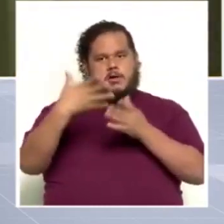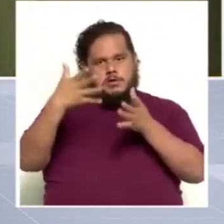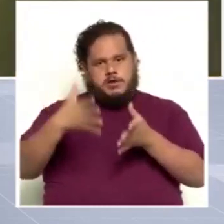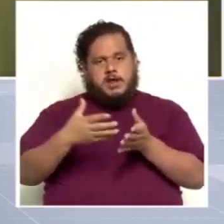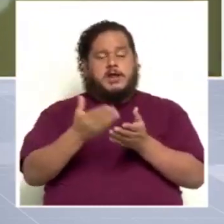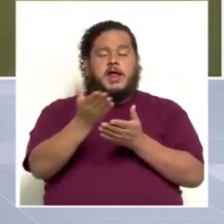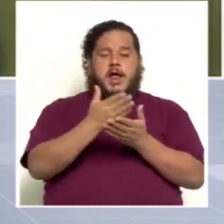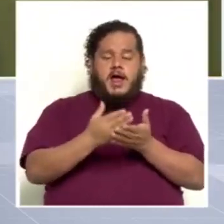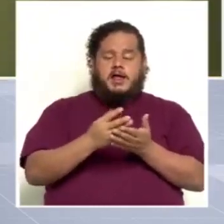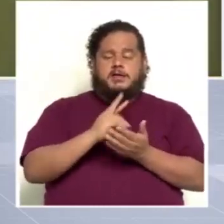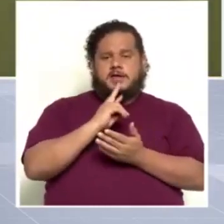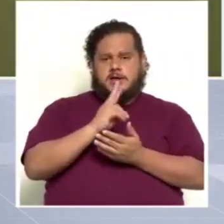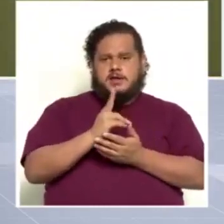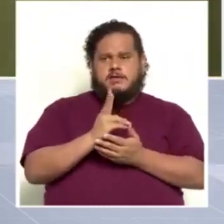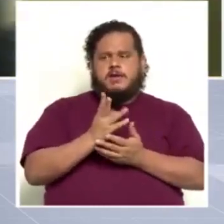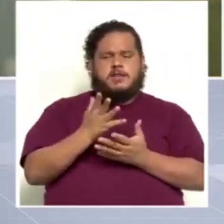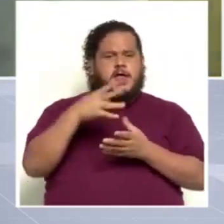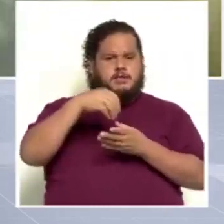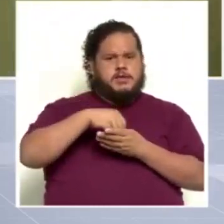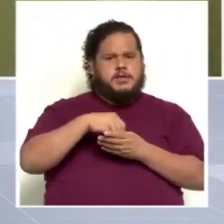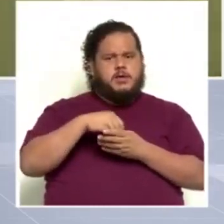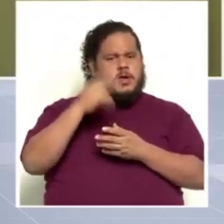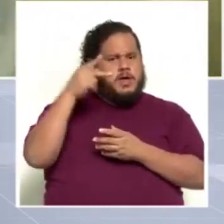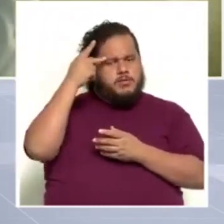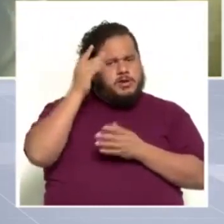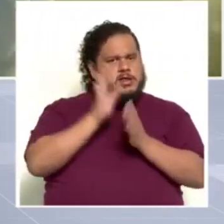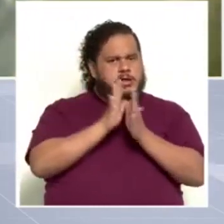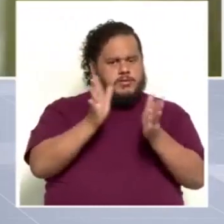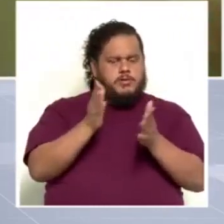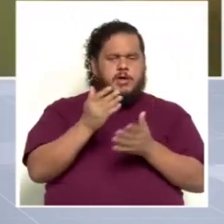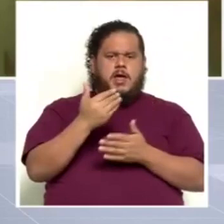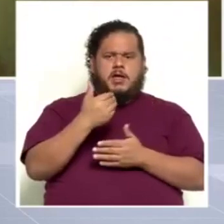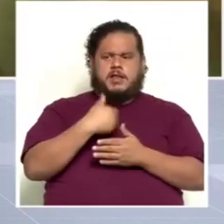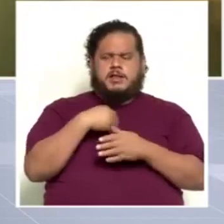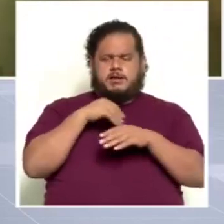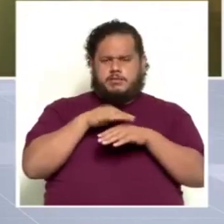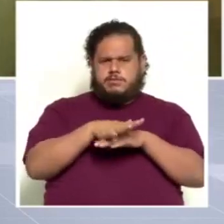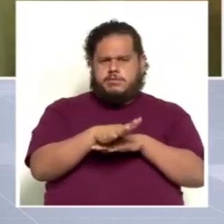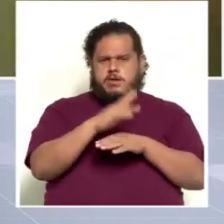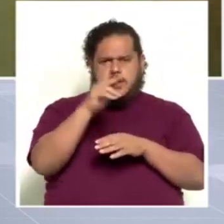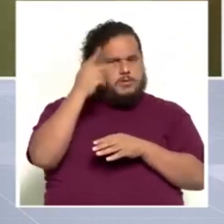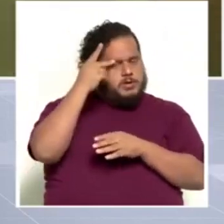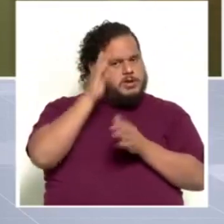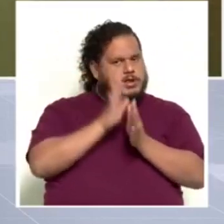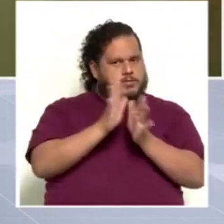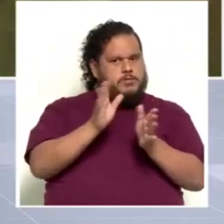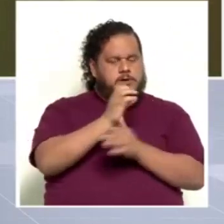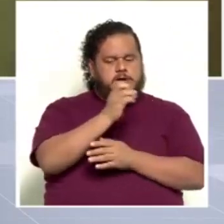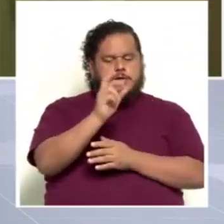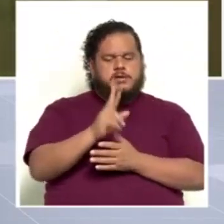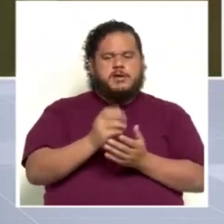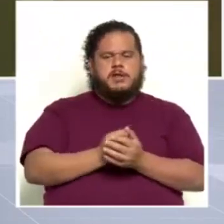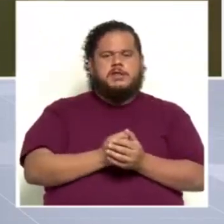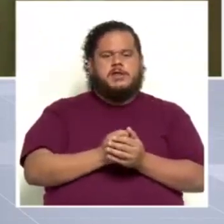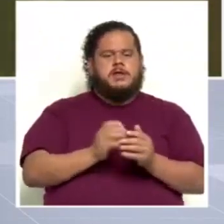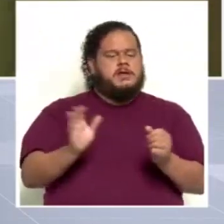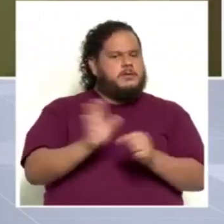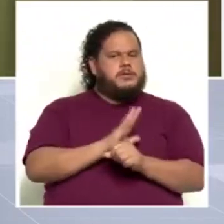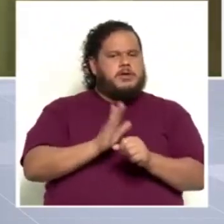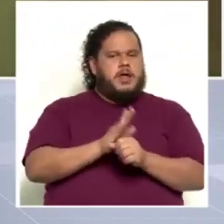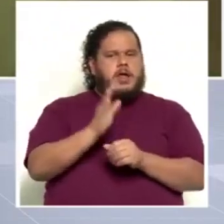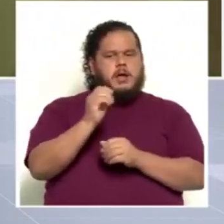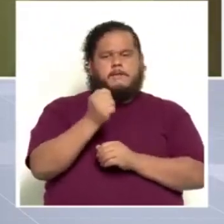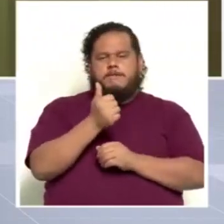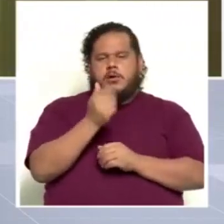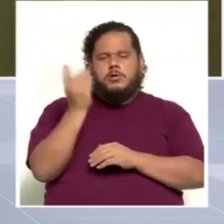que efectivamente ha estado en política pública, que efectivamente ha tenido incidencia en la política pública costarricense. Bastó unos pocos